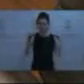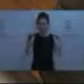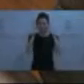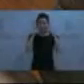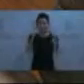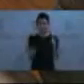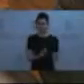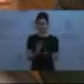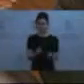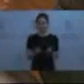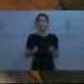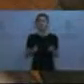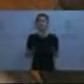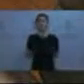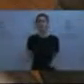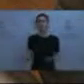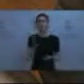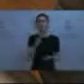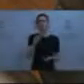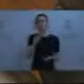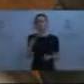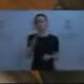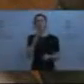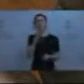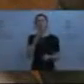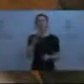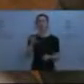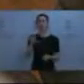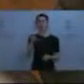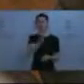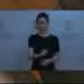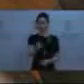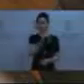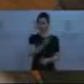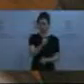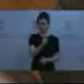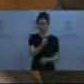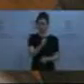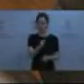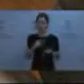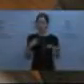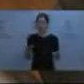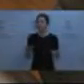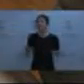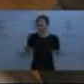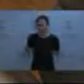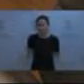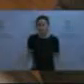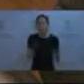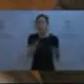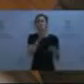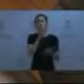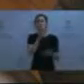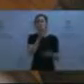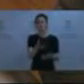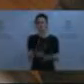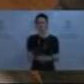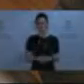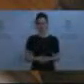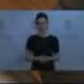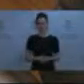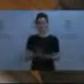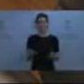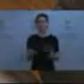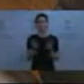es una Vipasa que lleva 25 años de trayectoria. La cuestión está cómo impulsamos esta